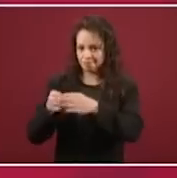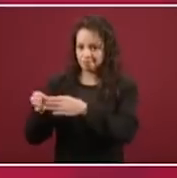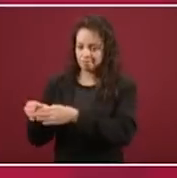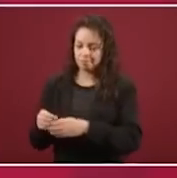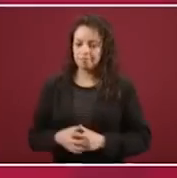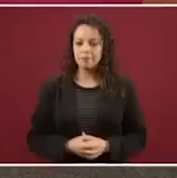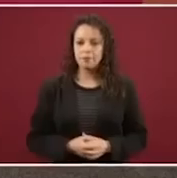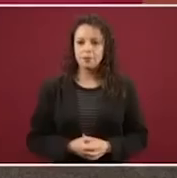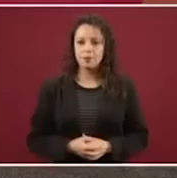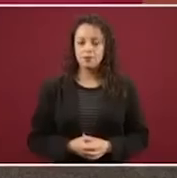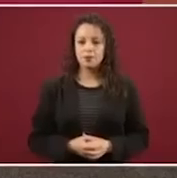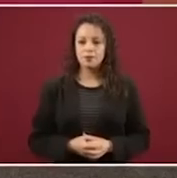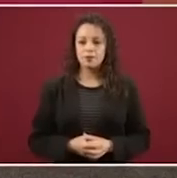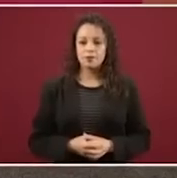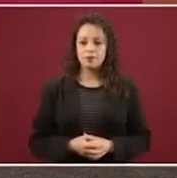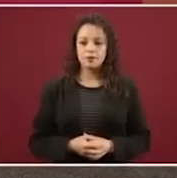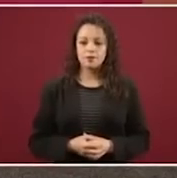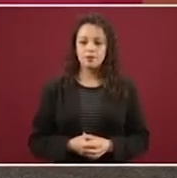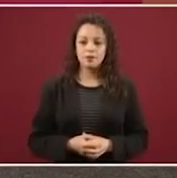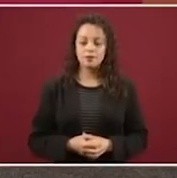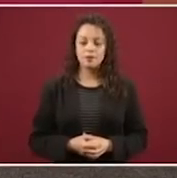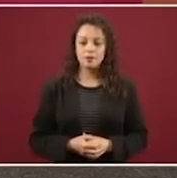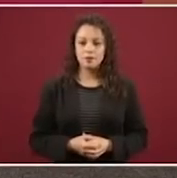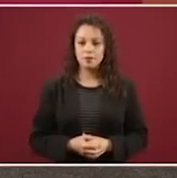gobernamos, cuatro gabinetes,